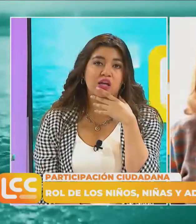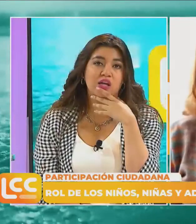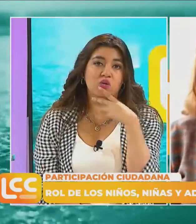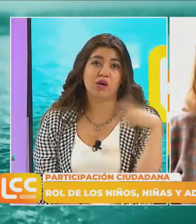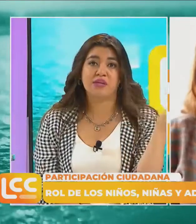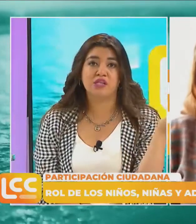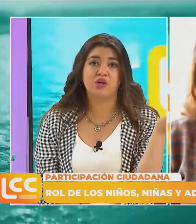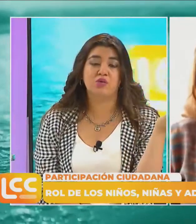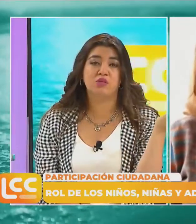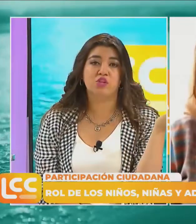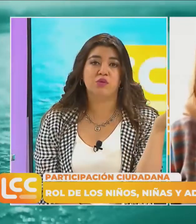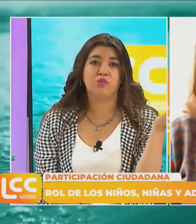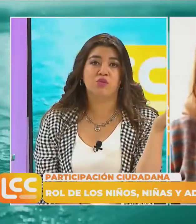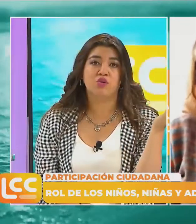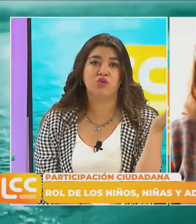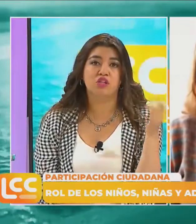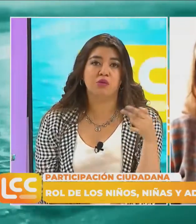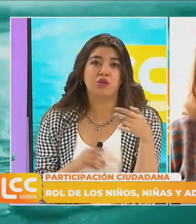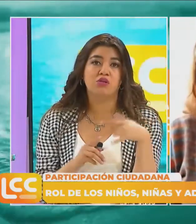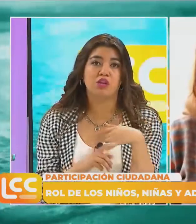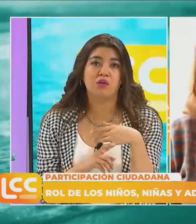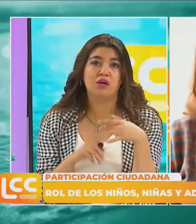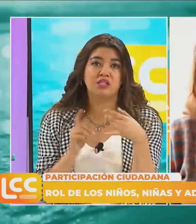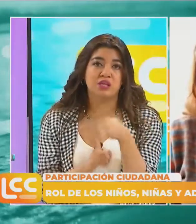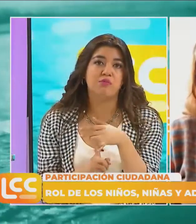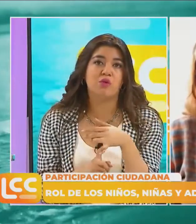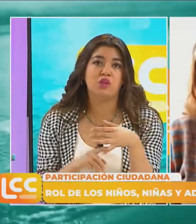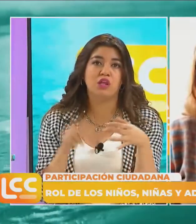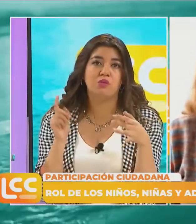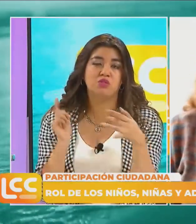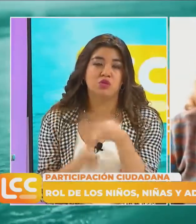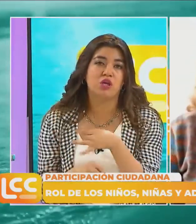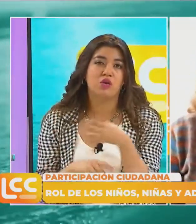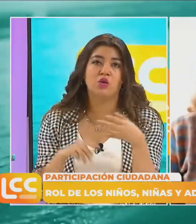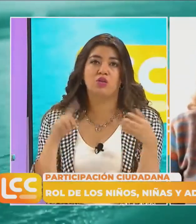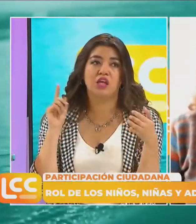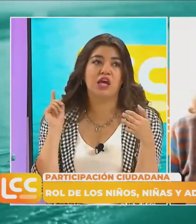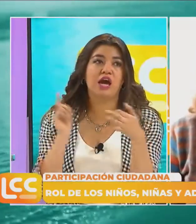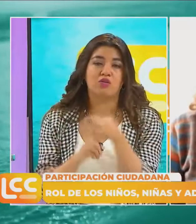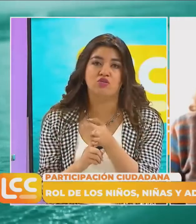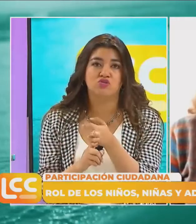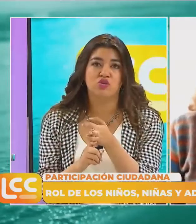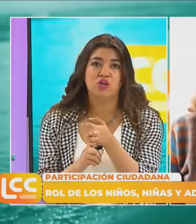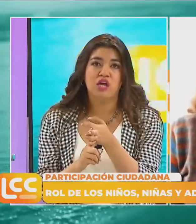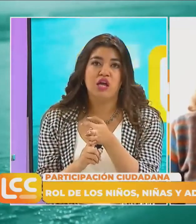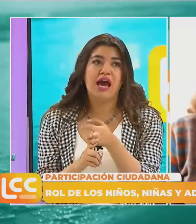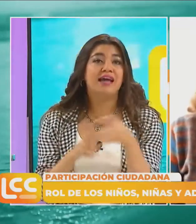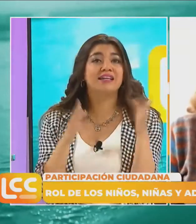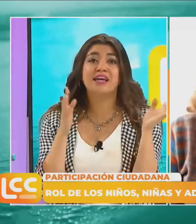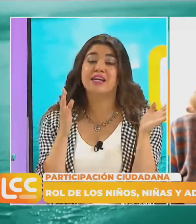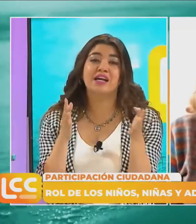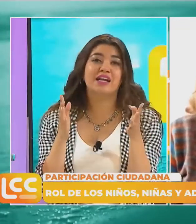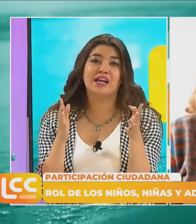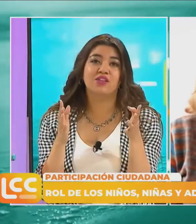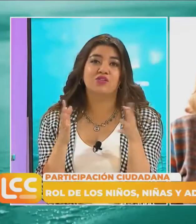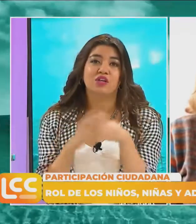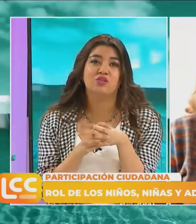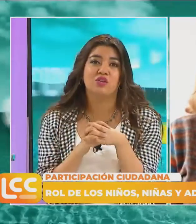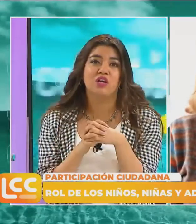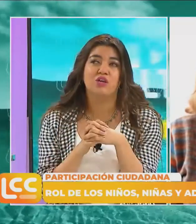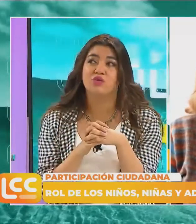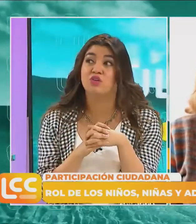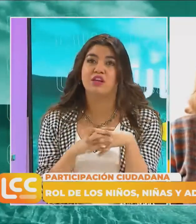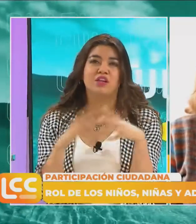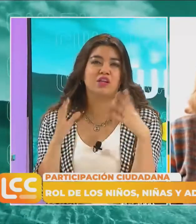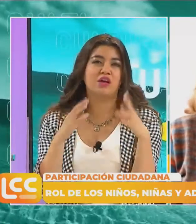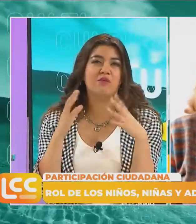educar, lo que ha pasado en el último tiempo con los términos de machismo, de misógino, de acoso. Exacto. Hay que ir aclarando esto